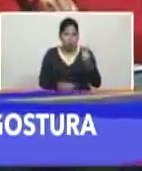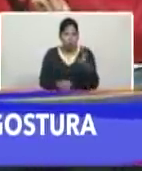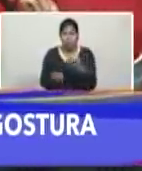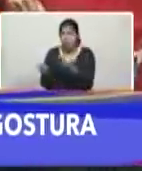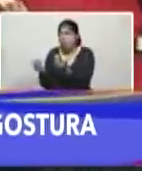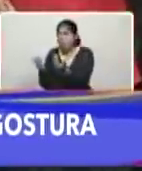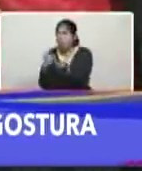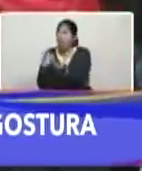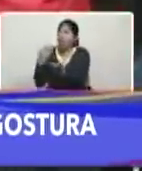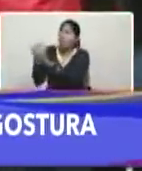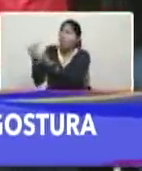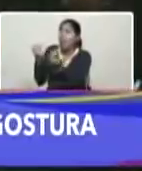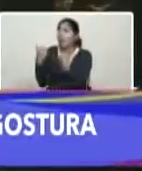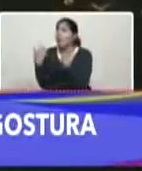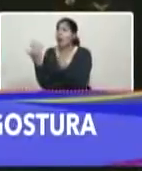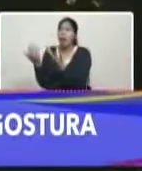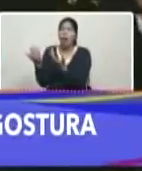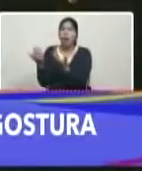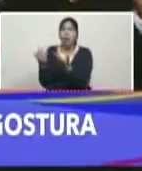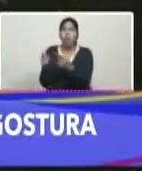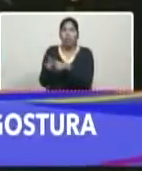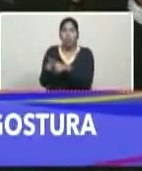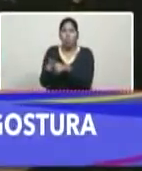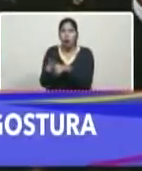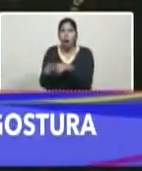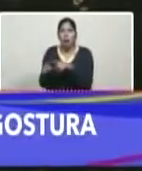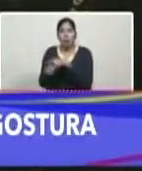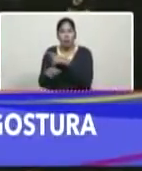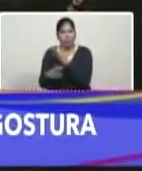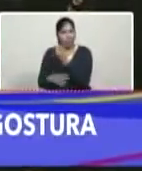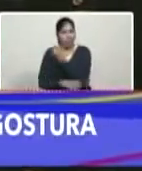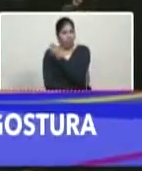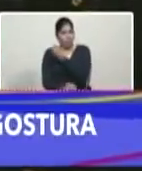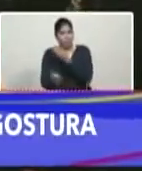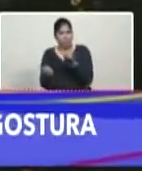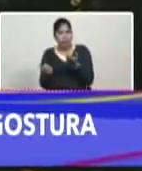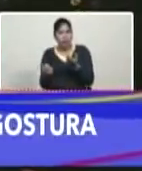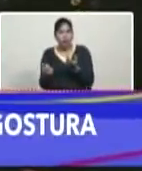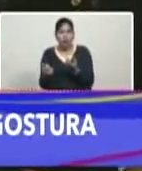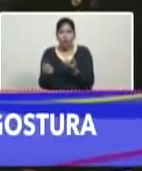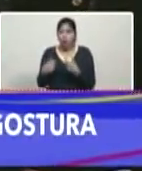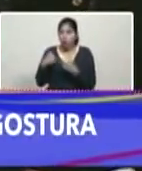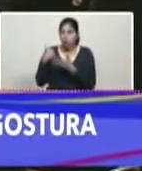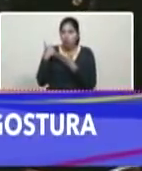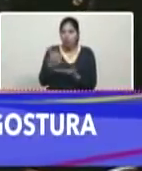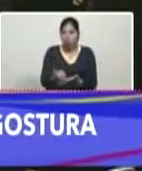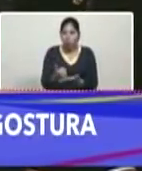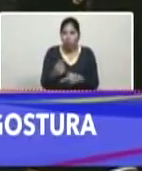Es una trampa, cazabobo. Oigan,